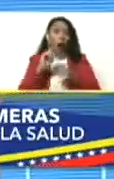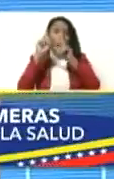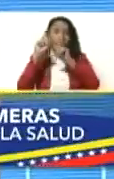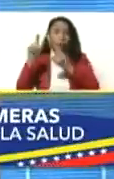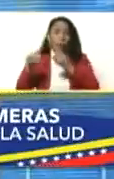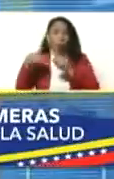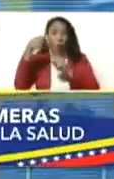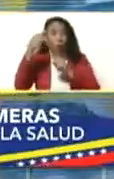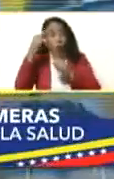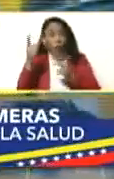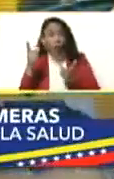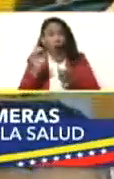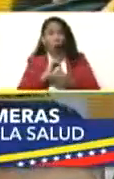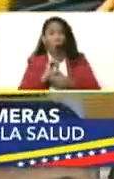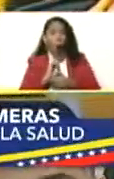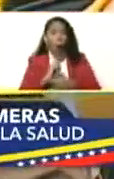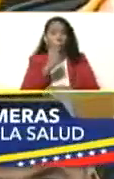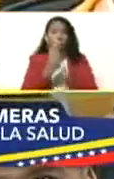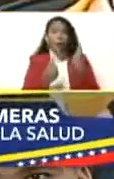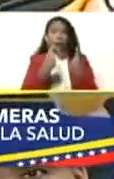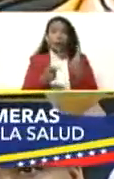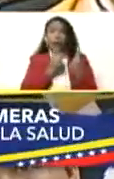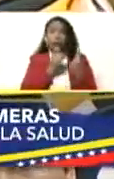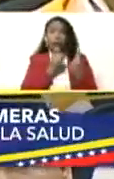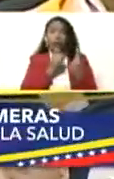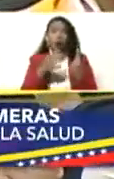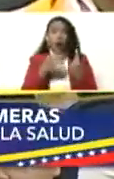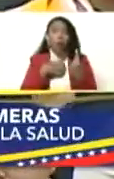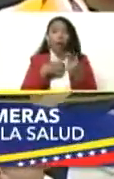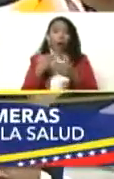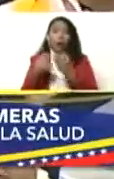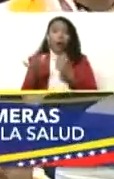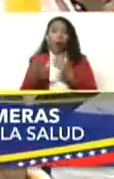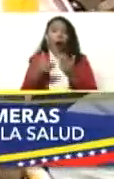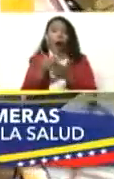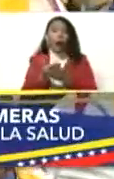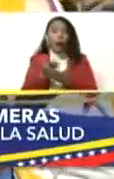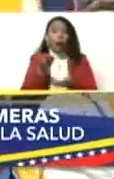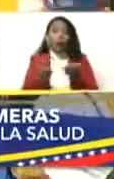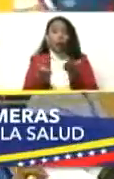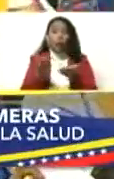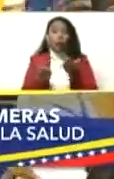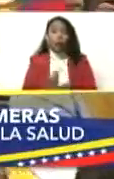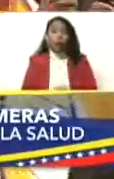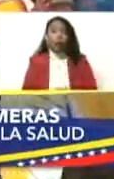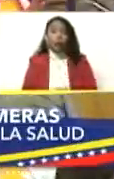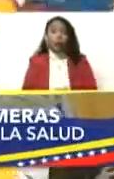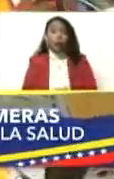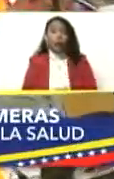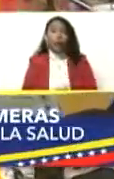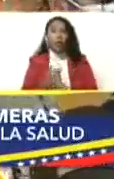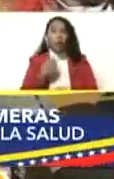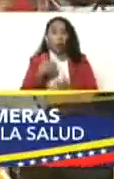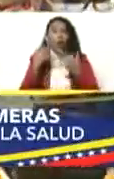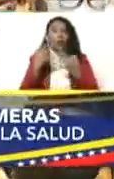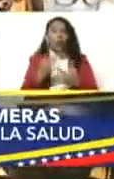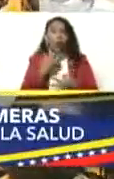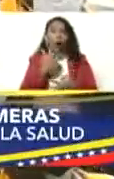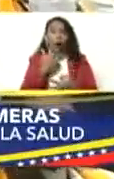siguiente, o el paciente que se complicó y no puedes irte hasta estabilizarlo. De algo estoy seguro,